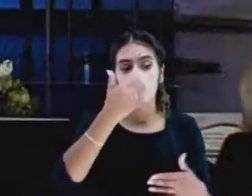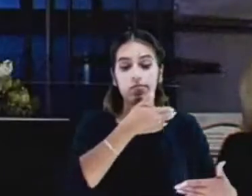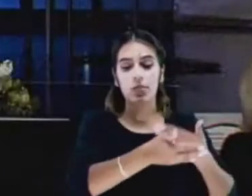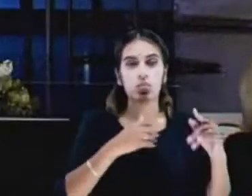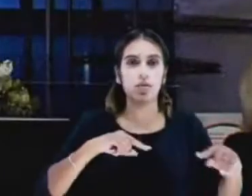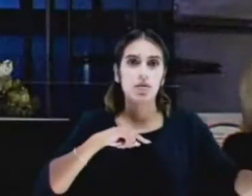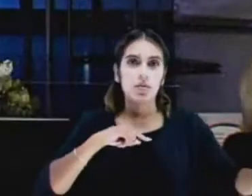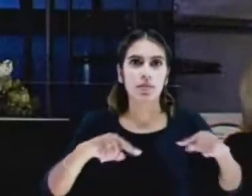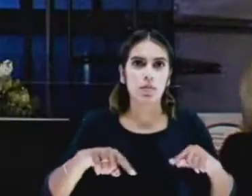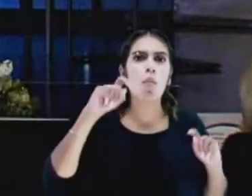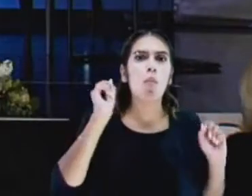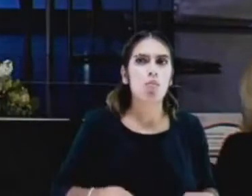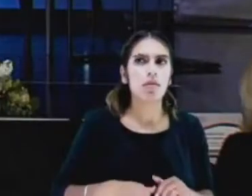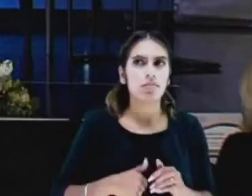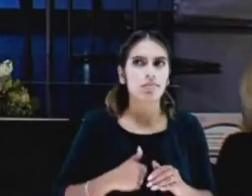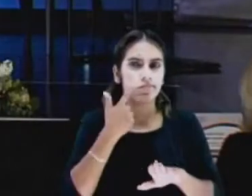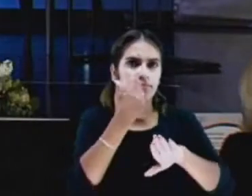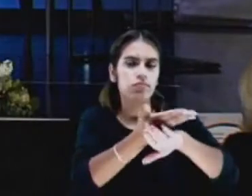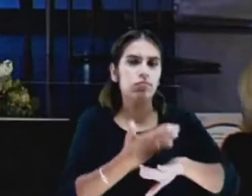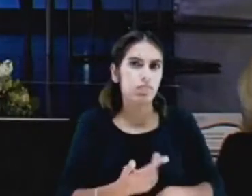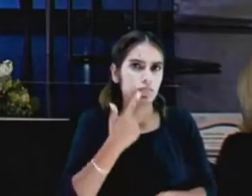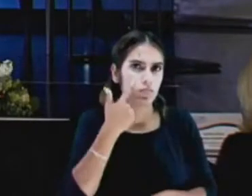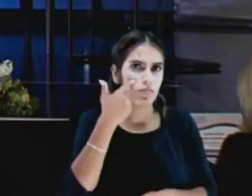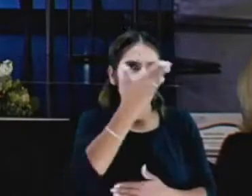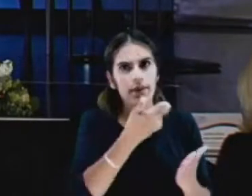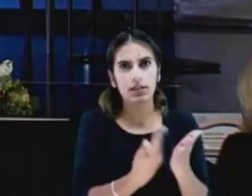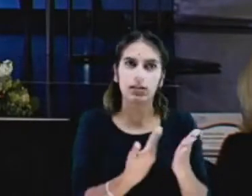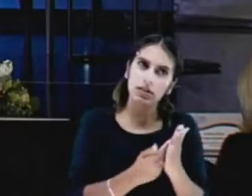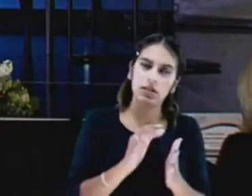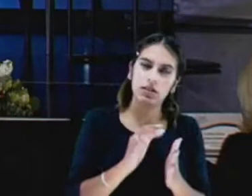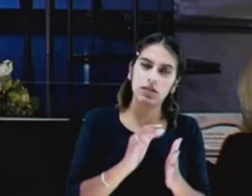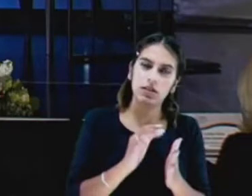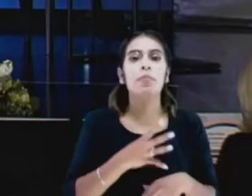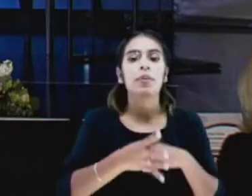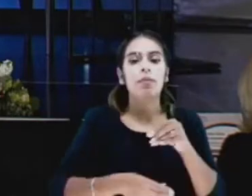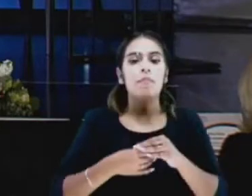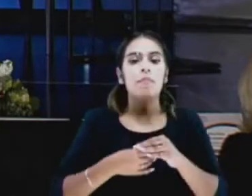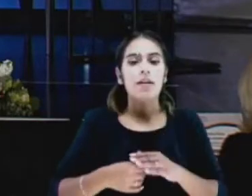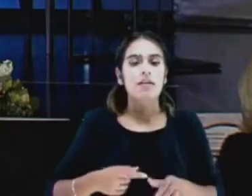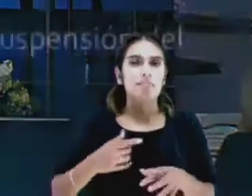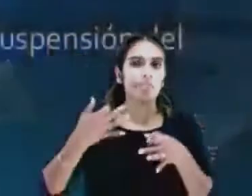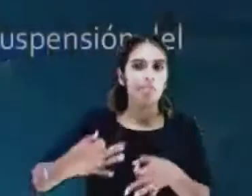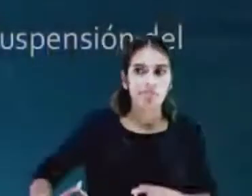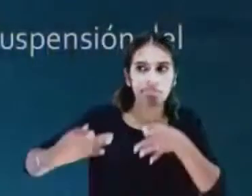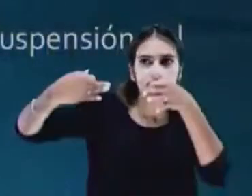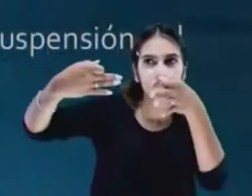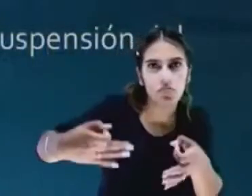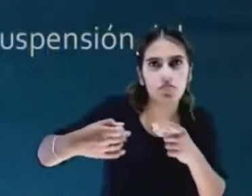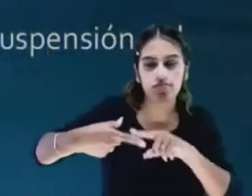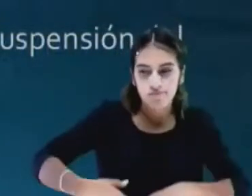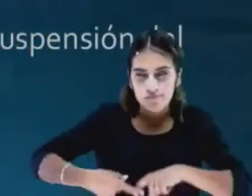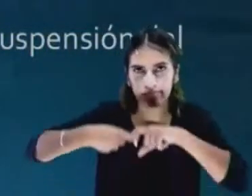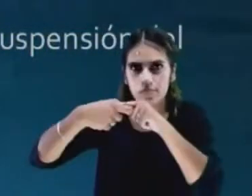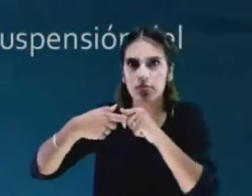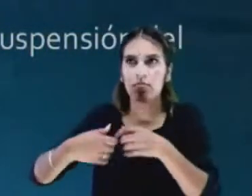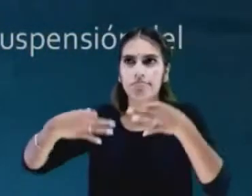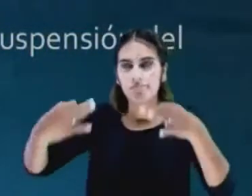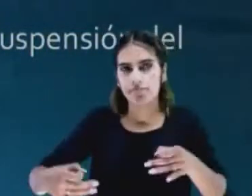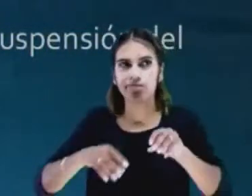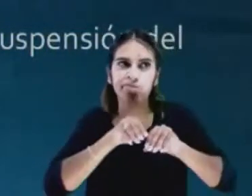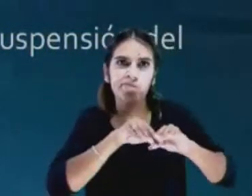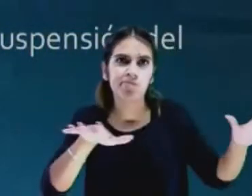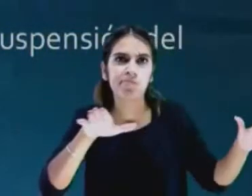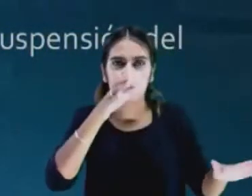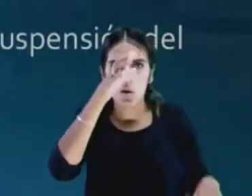podrán solicitar pruebas se prevé también un plazo y una prórroga a permitir el concepto importante una vez cumplido el procedimiento